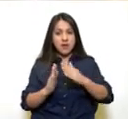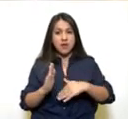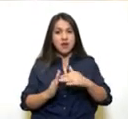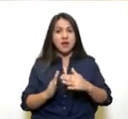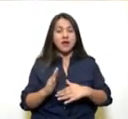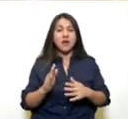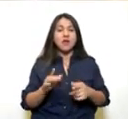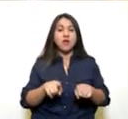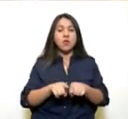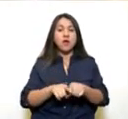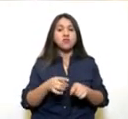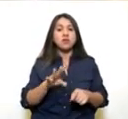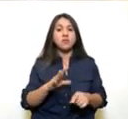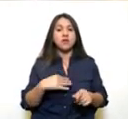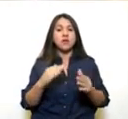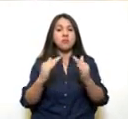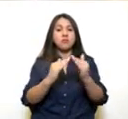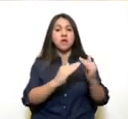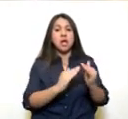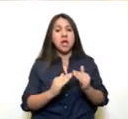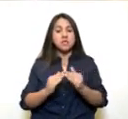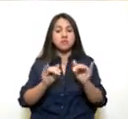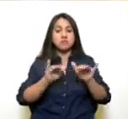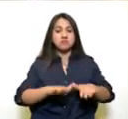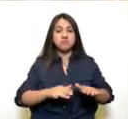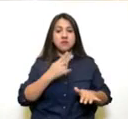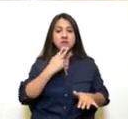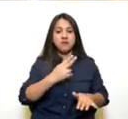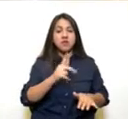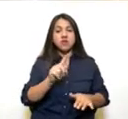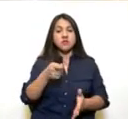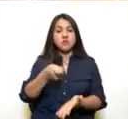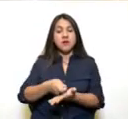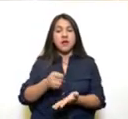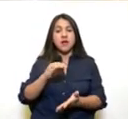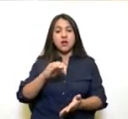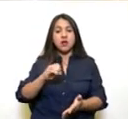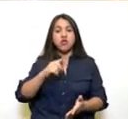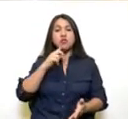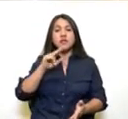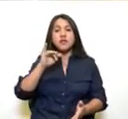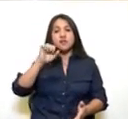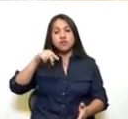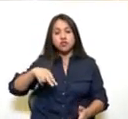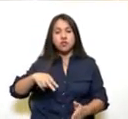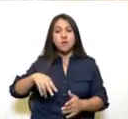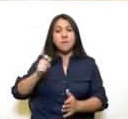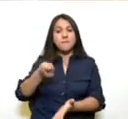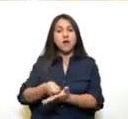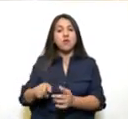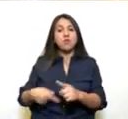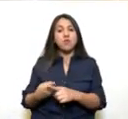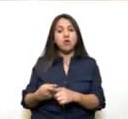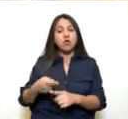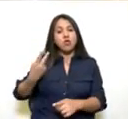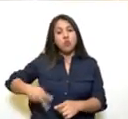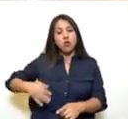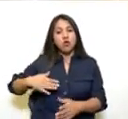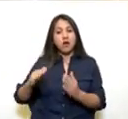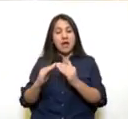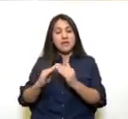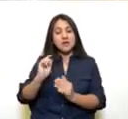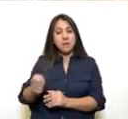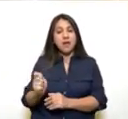dormitorio no se pagan contribuciones la mayoría de las